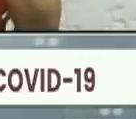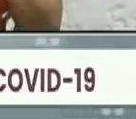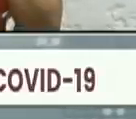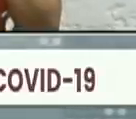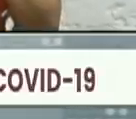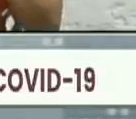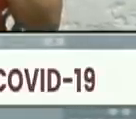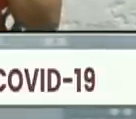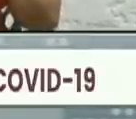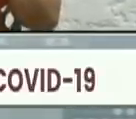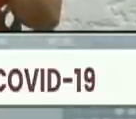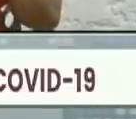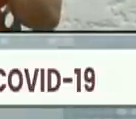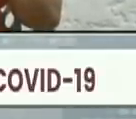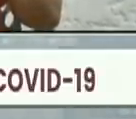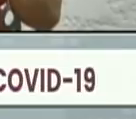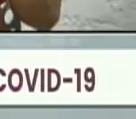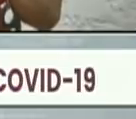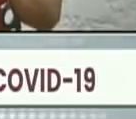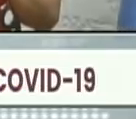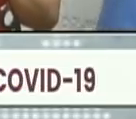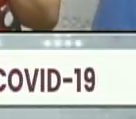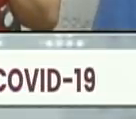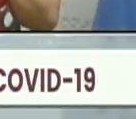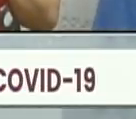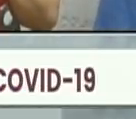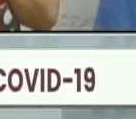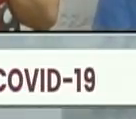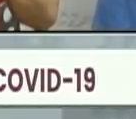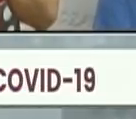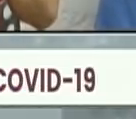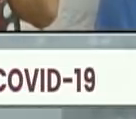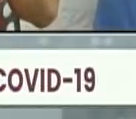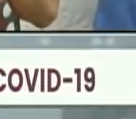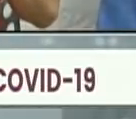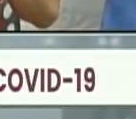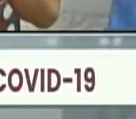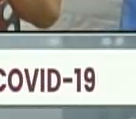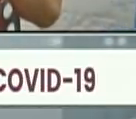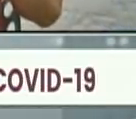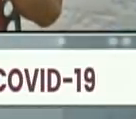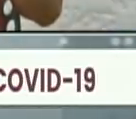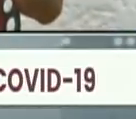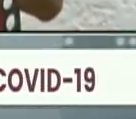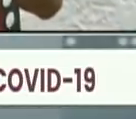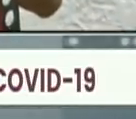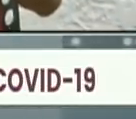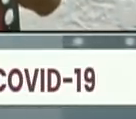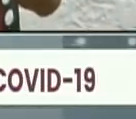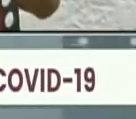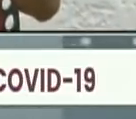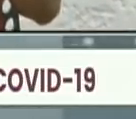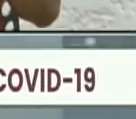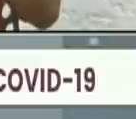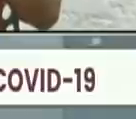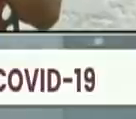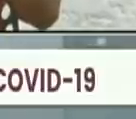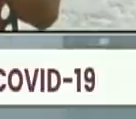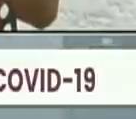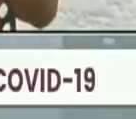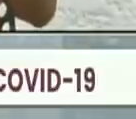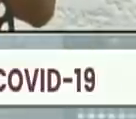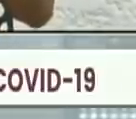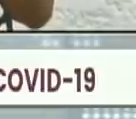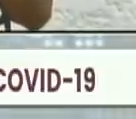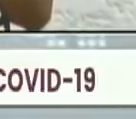nuestros centros científicos la estudiaron, luego la vacuna rusa llegó para las pruebas clínicas fase 3 a Venezuela.